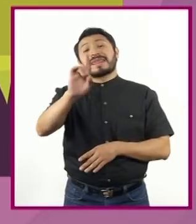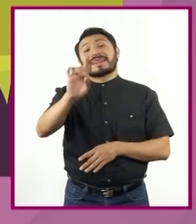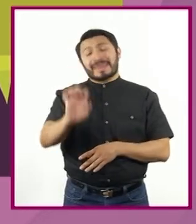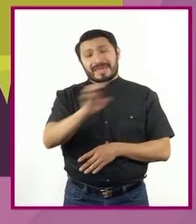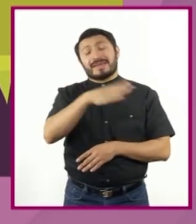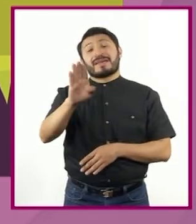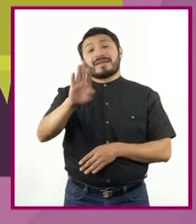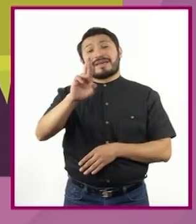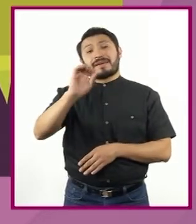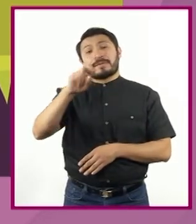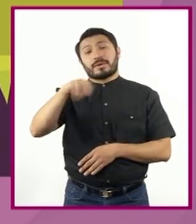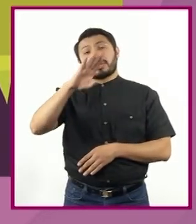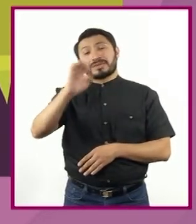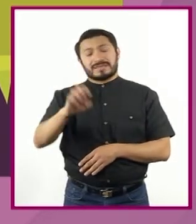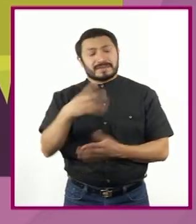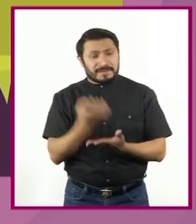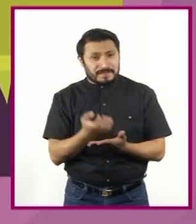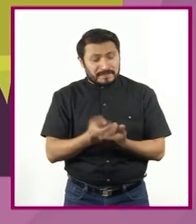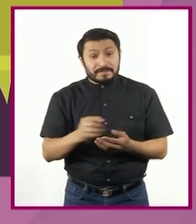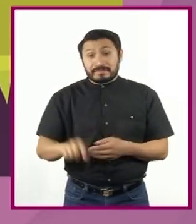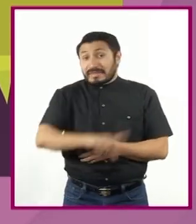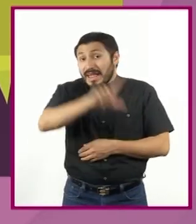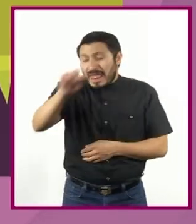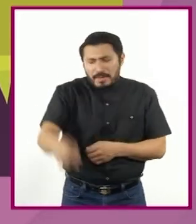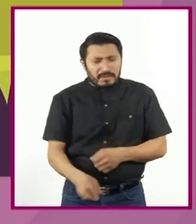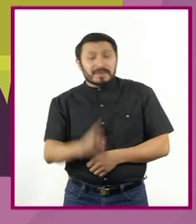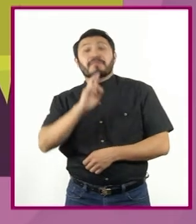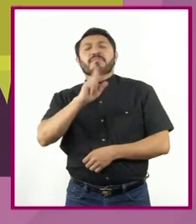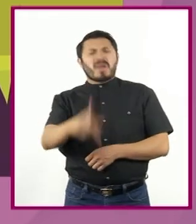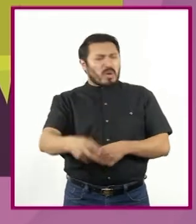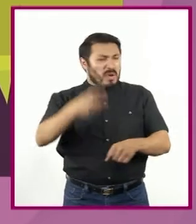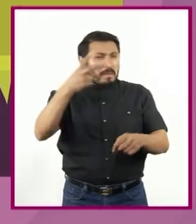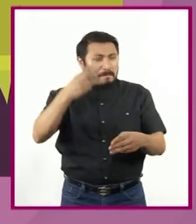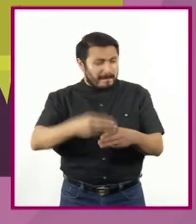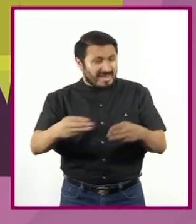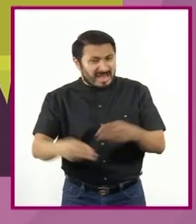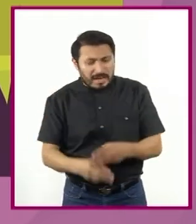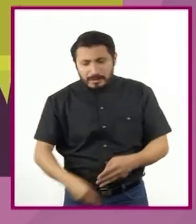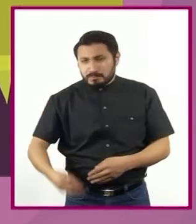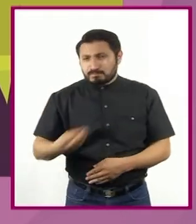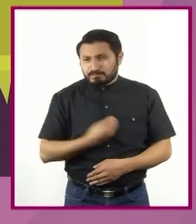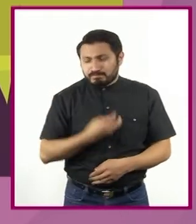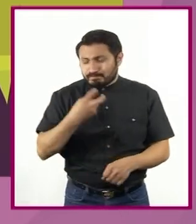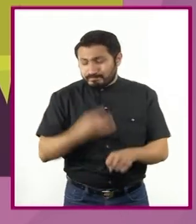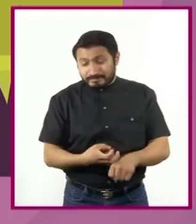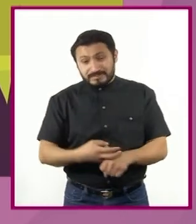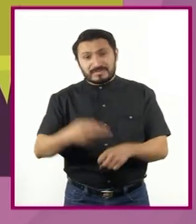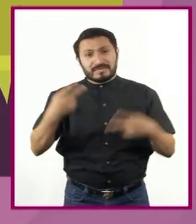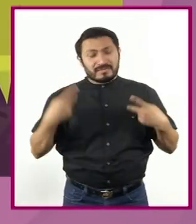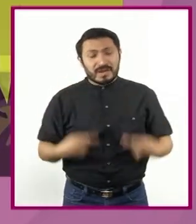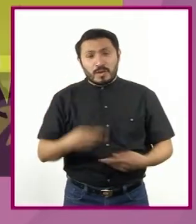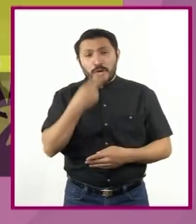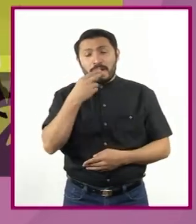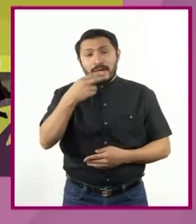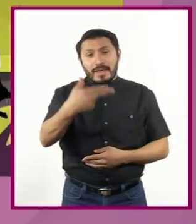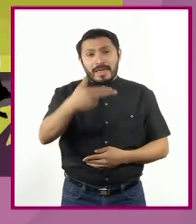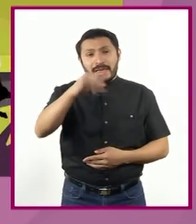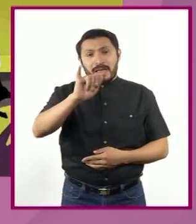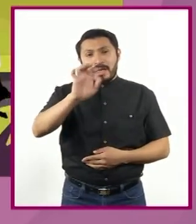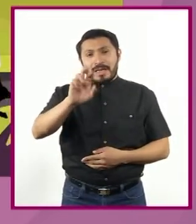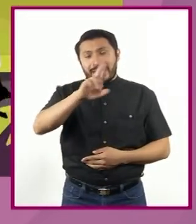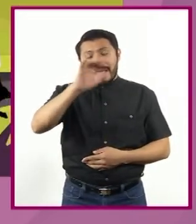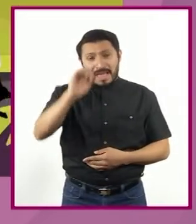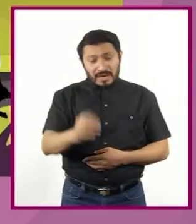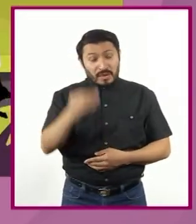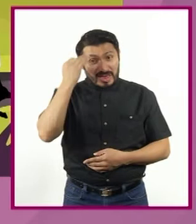Posteriormente, buscando un metal que fuese más resistente que el cobre y el bronce, el ser humano implementó el uso del hierro.